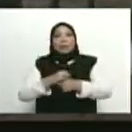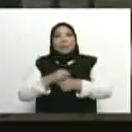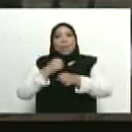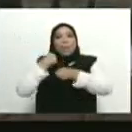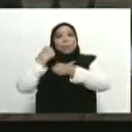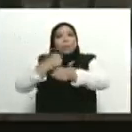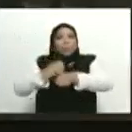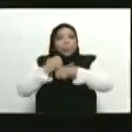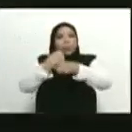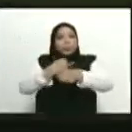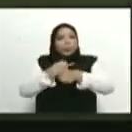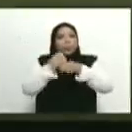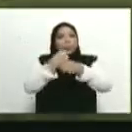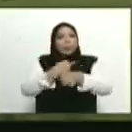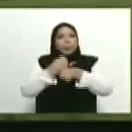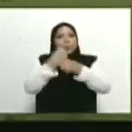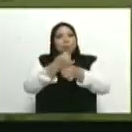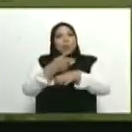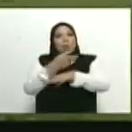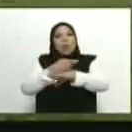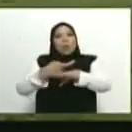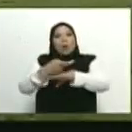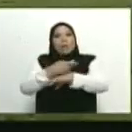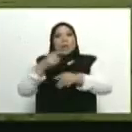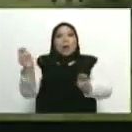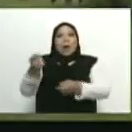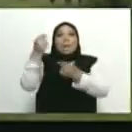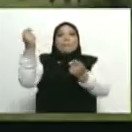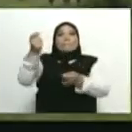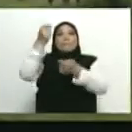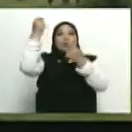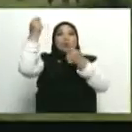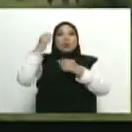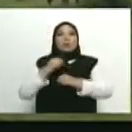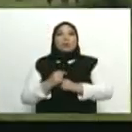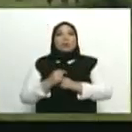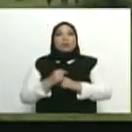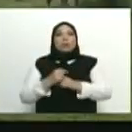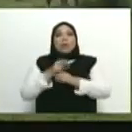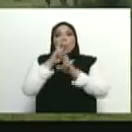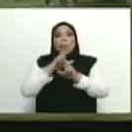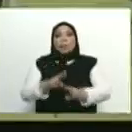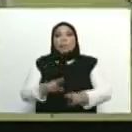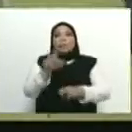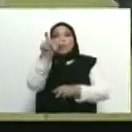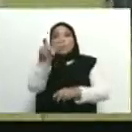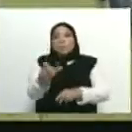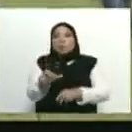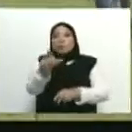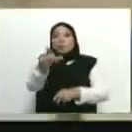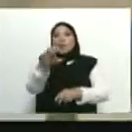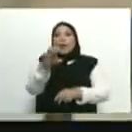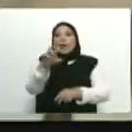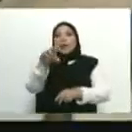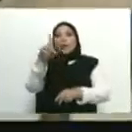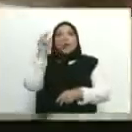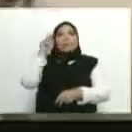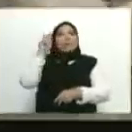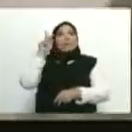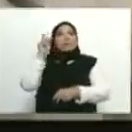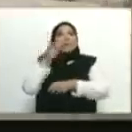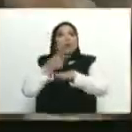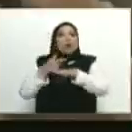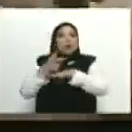lo encabezó el gran gobernador de Apure. Gran gobernador ha resultado Eduardo Piñate, el profesor Eduardo